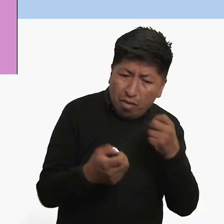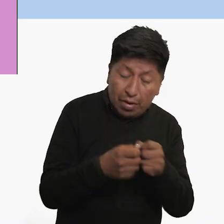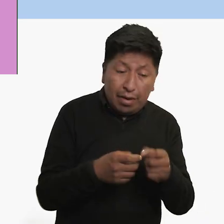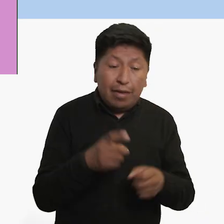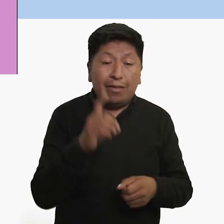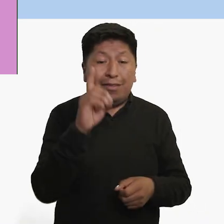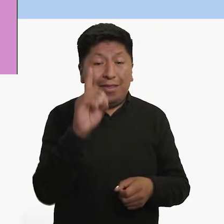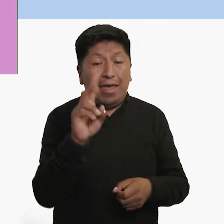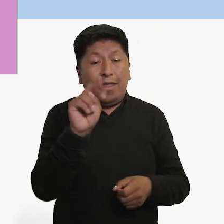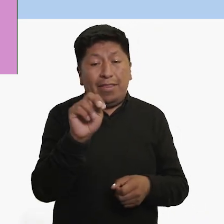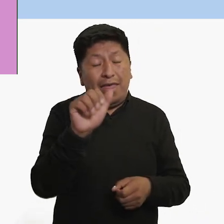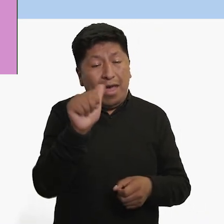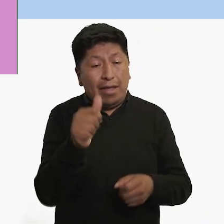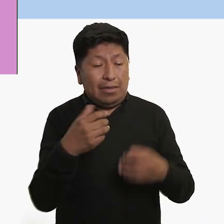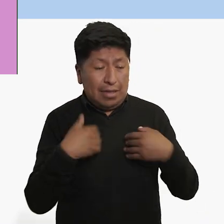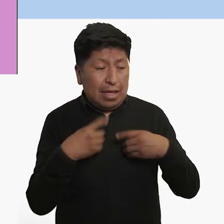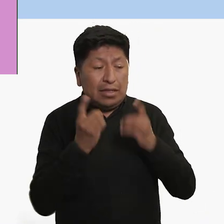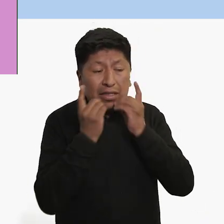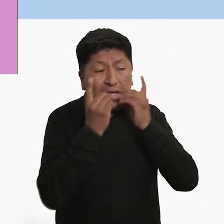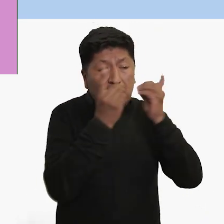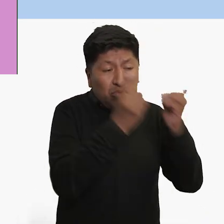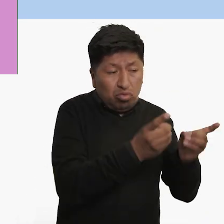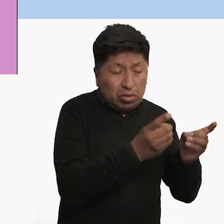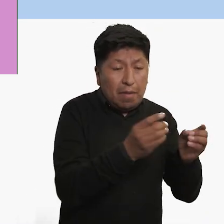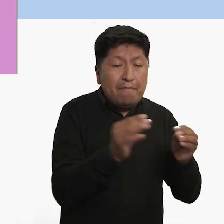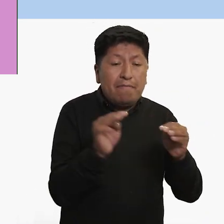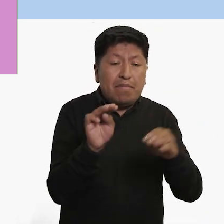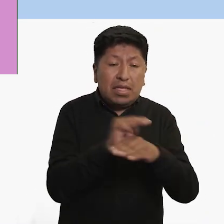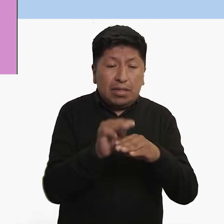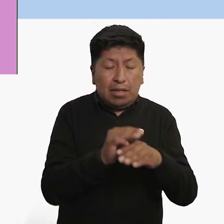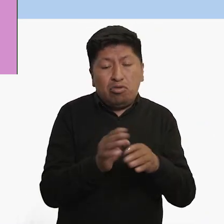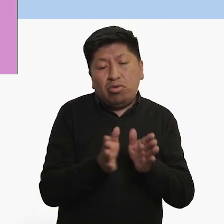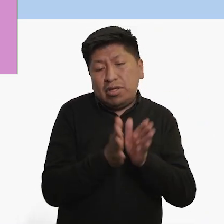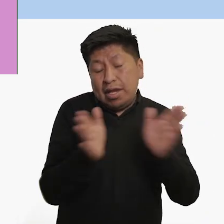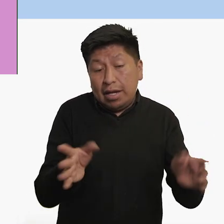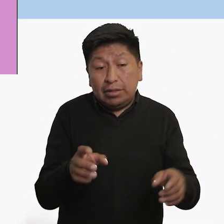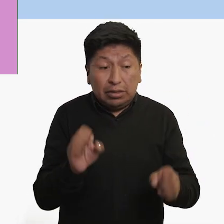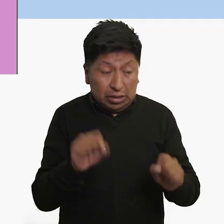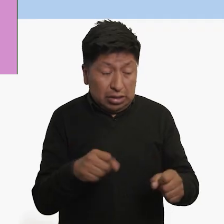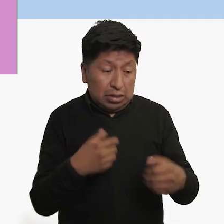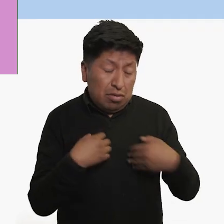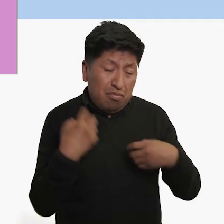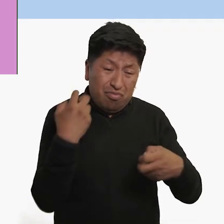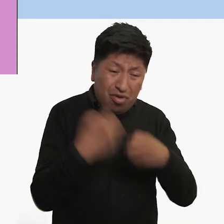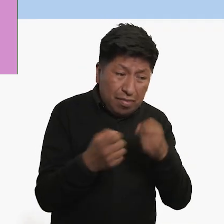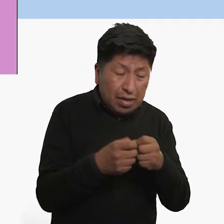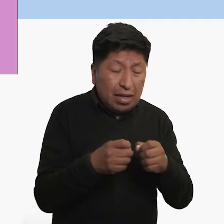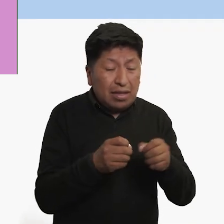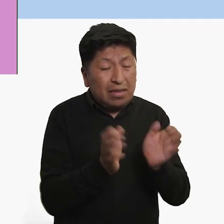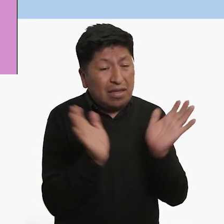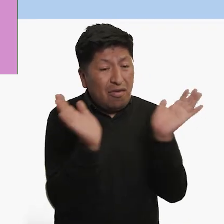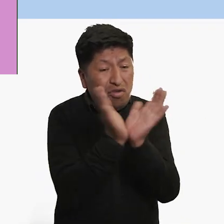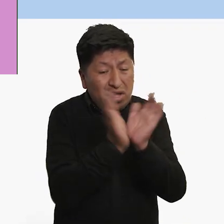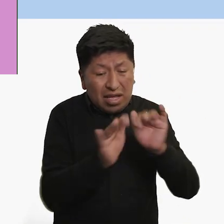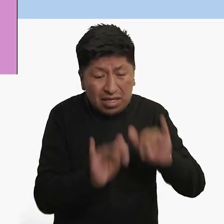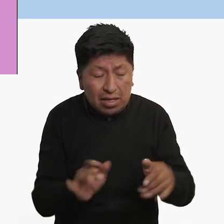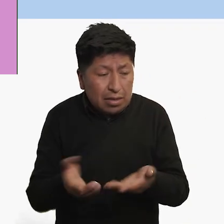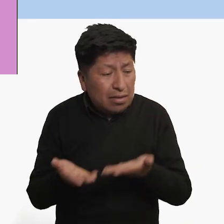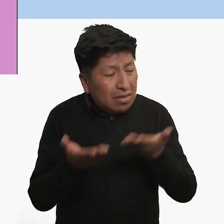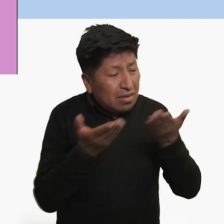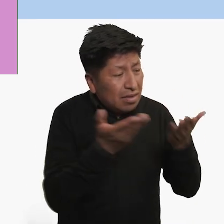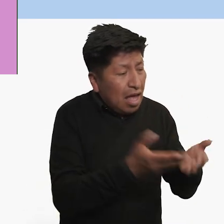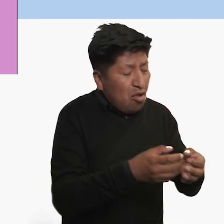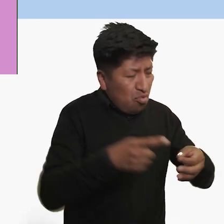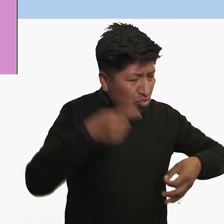la DNA debe hacer la denuncia ante el Ministerio Público. Si el hecho corresponde a una infracción, la Defensoría de la Niñez y Adolescencia remite